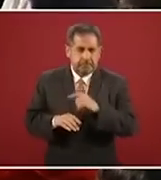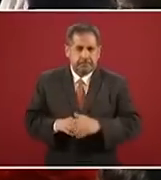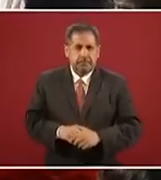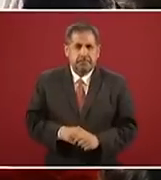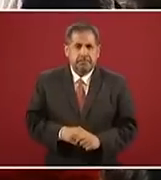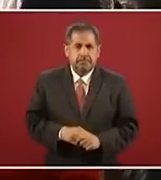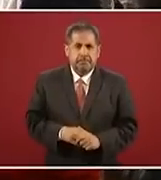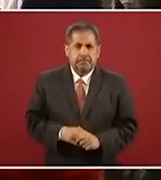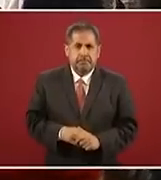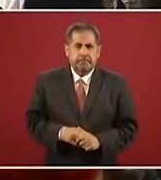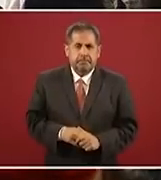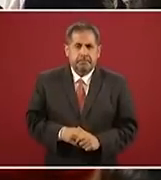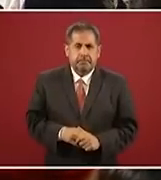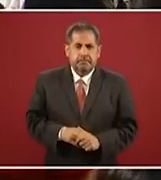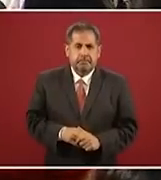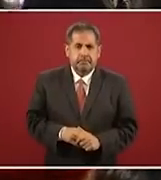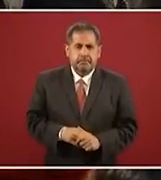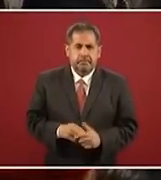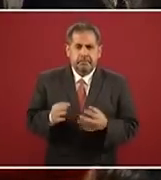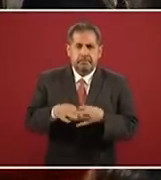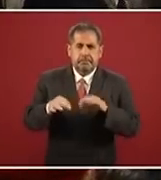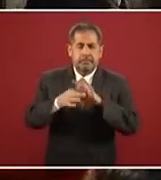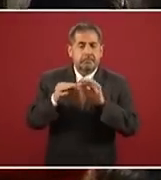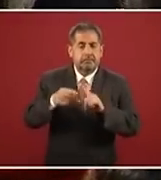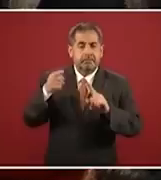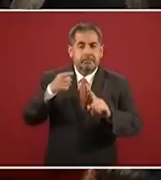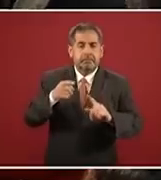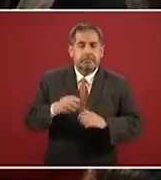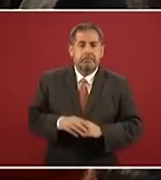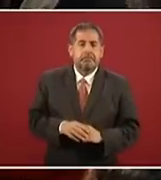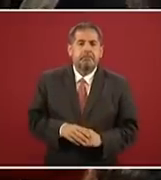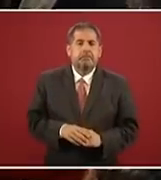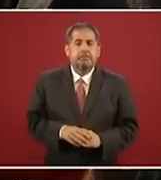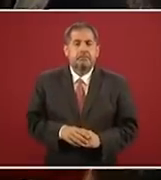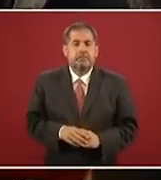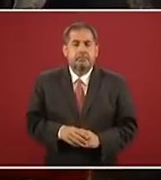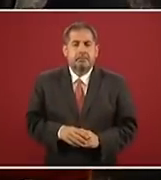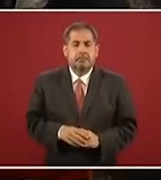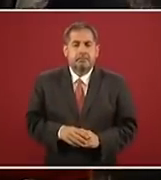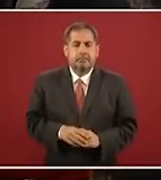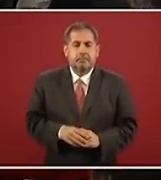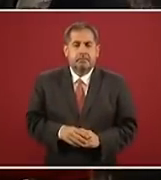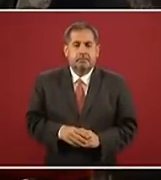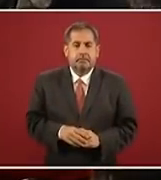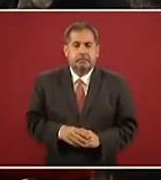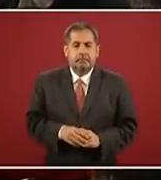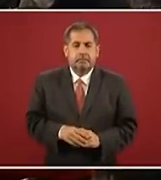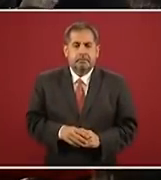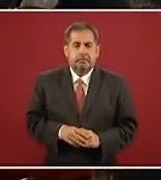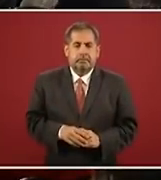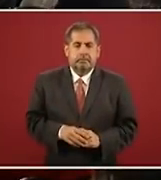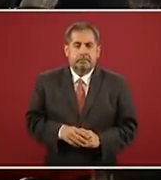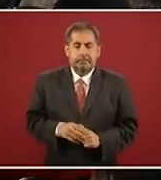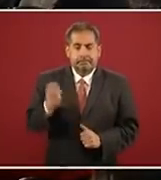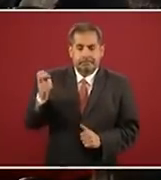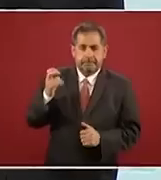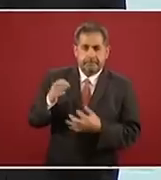en lo general lo importante es esto eso es lo que tiene que ver con